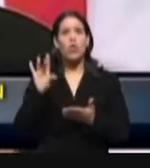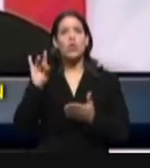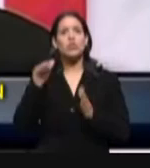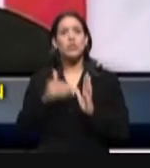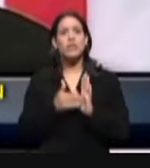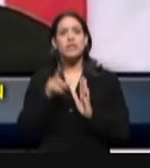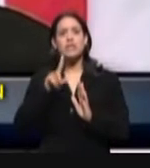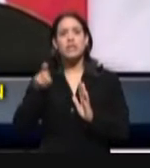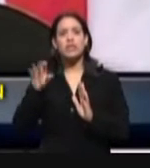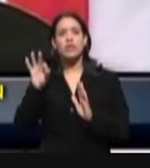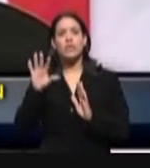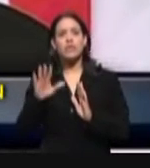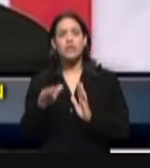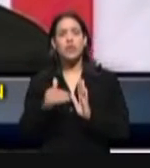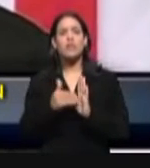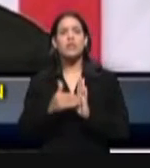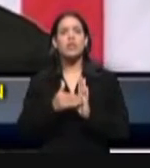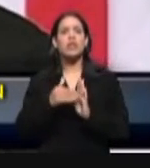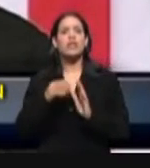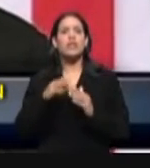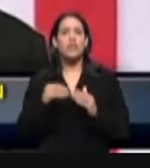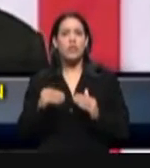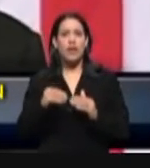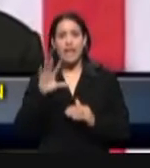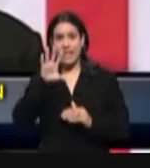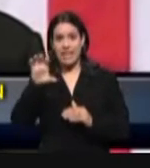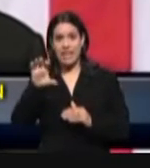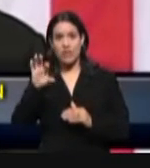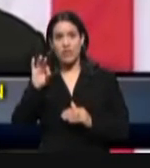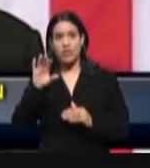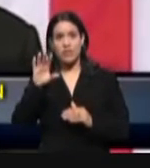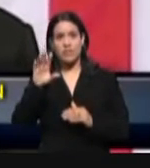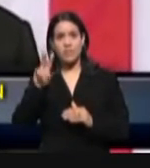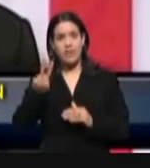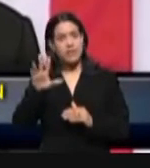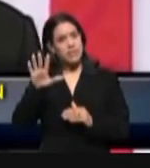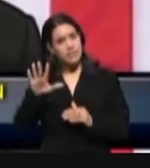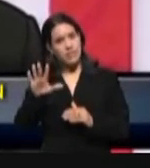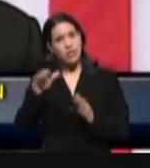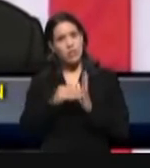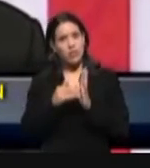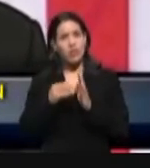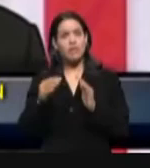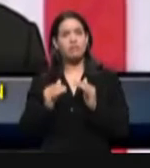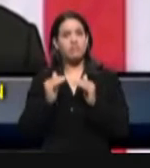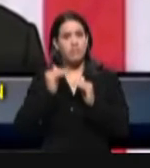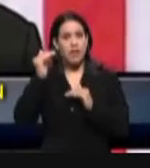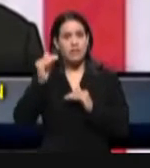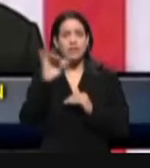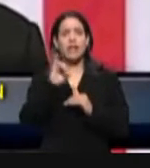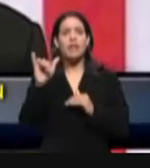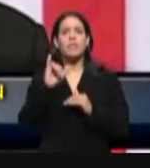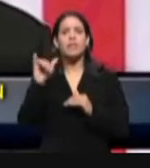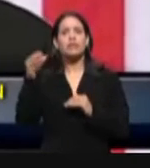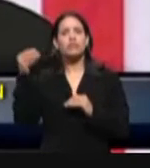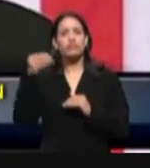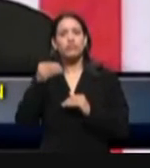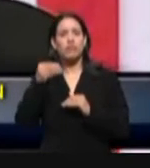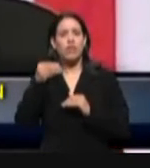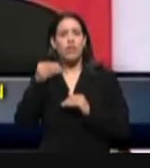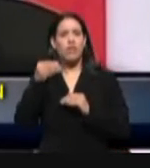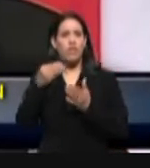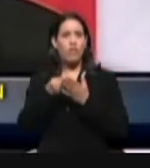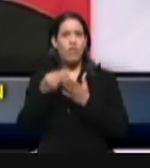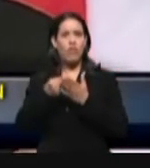millones de dólares. Esos son 525 millones más que este año. Y una asignación del Fondo de Estabilización y otros